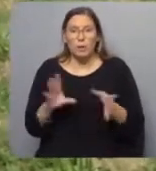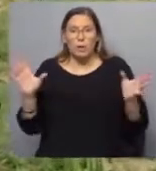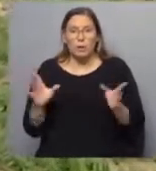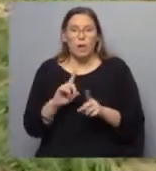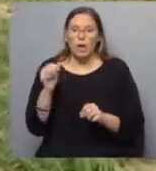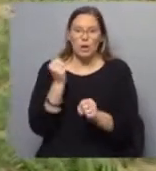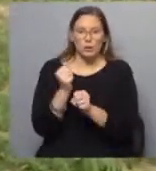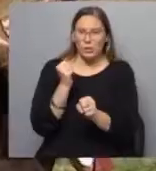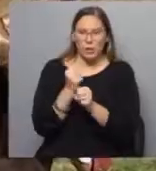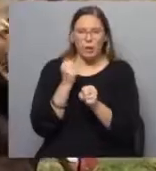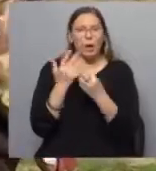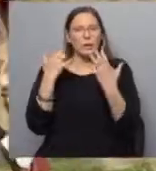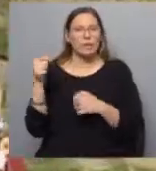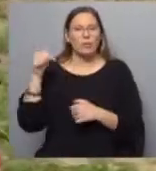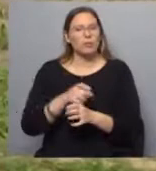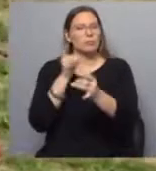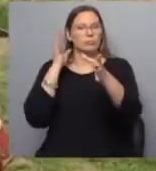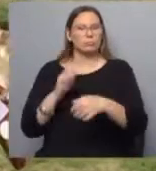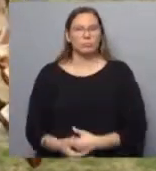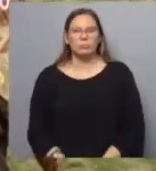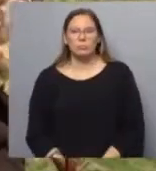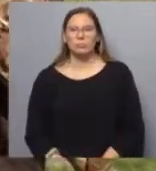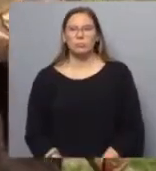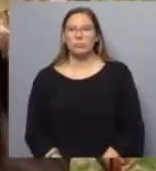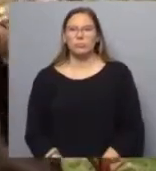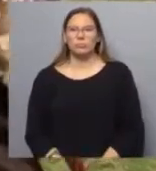no trabajo, trato de venir acá a tirar.